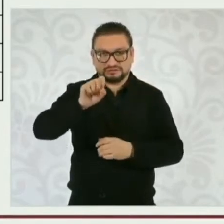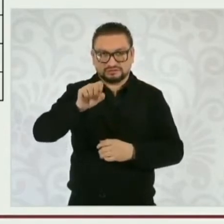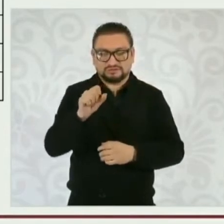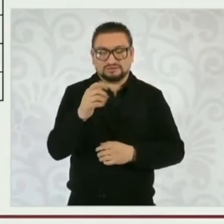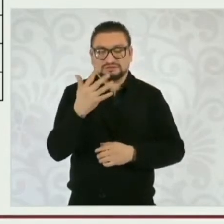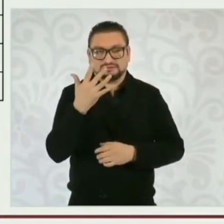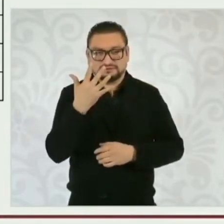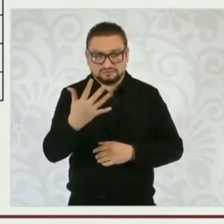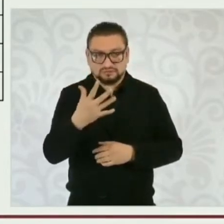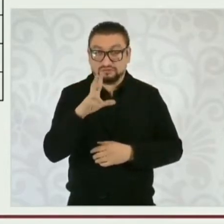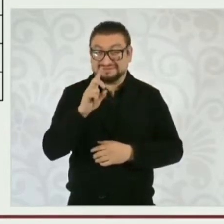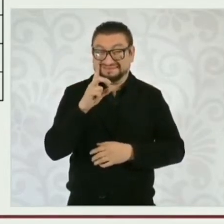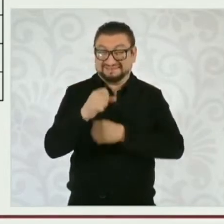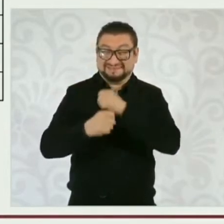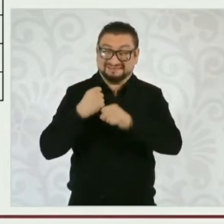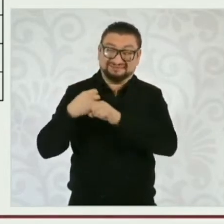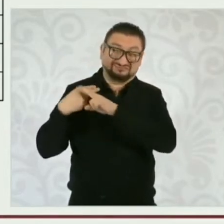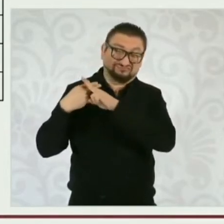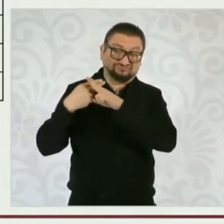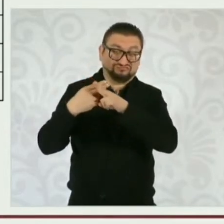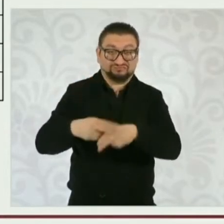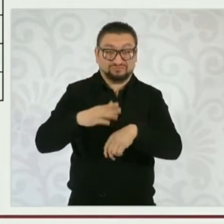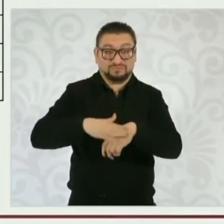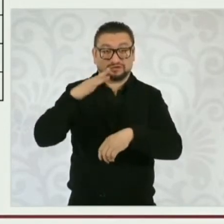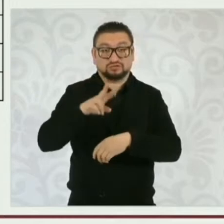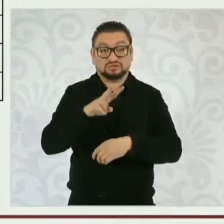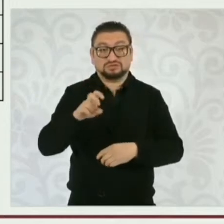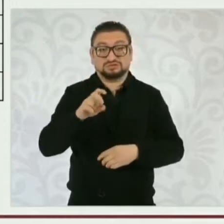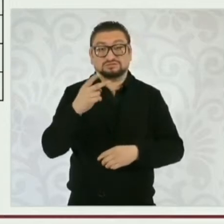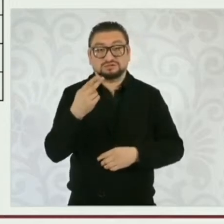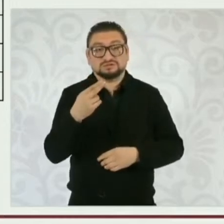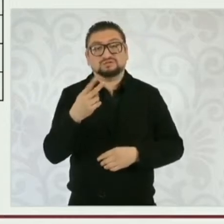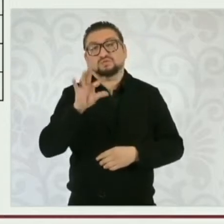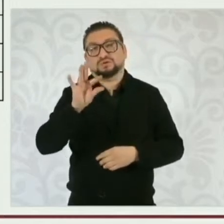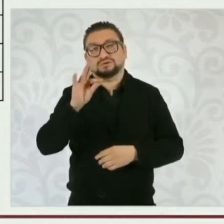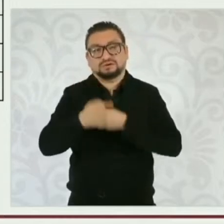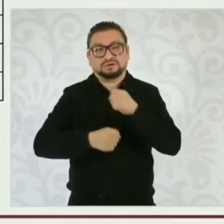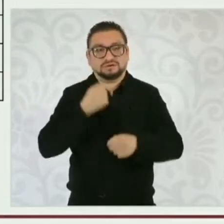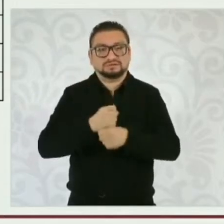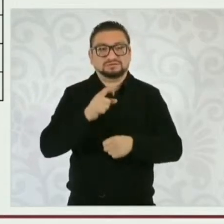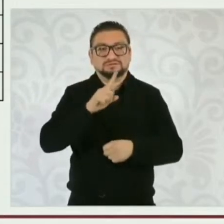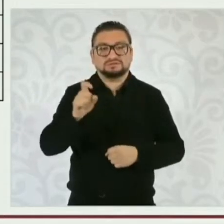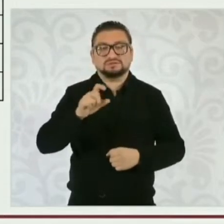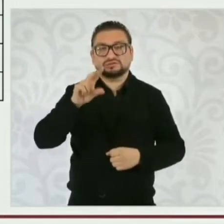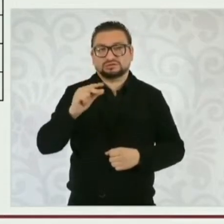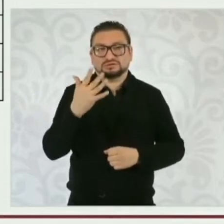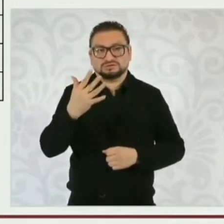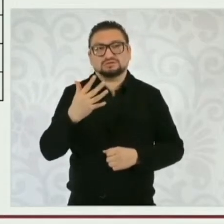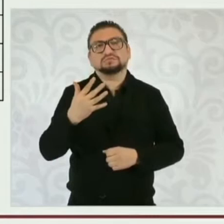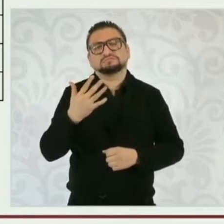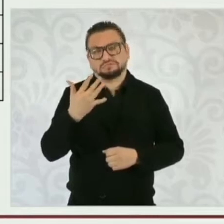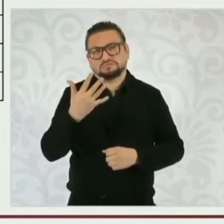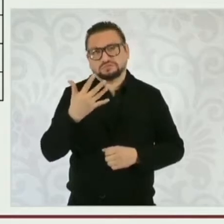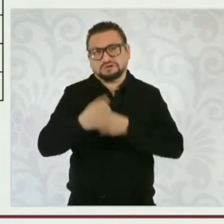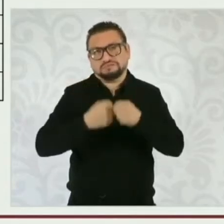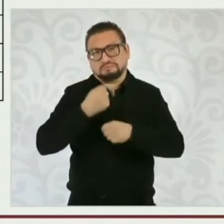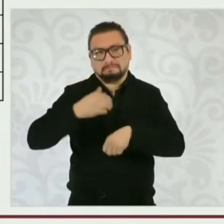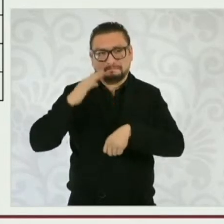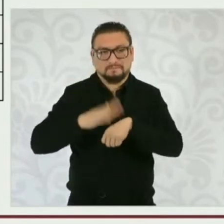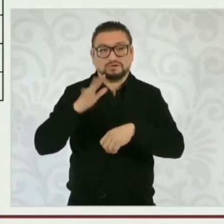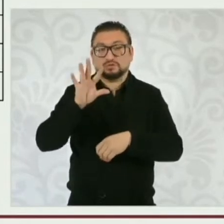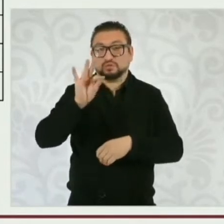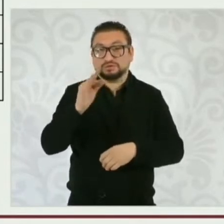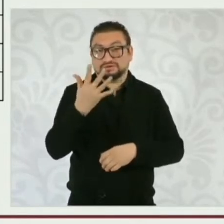265 tienen más de 30 años, 225 más de 40 años, 185 más de 50 años